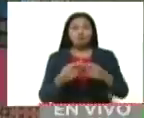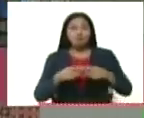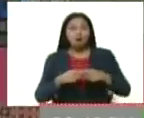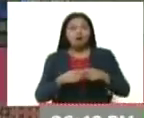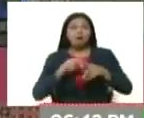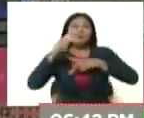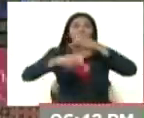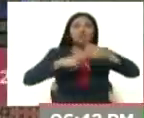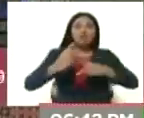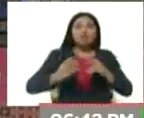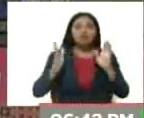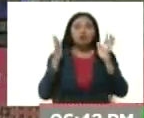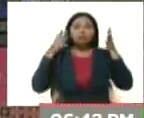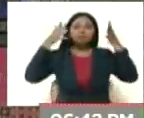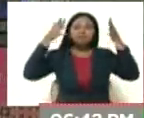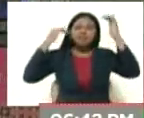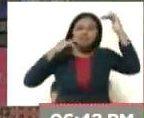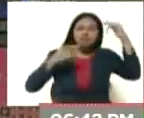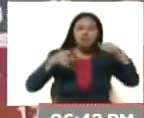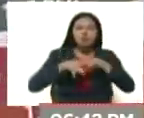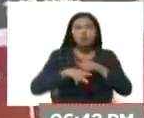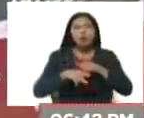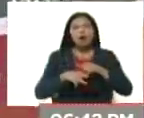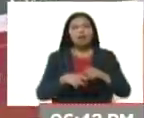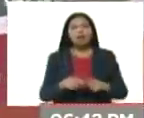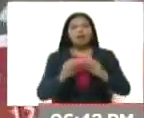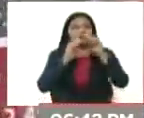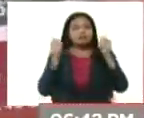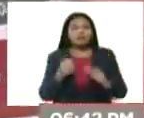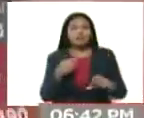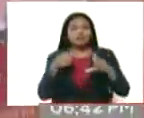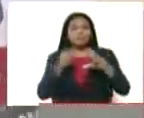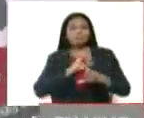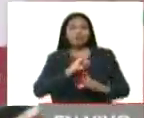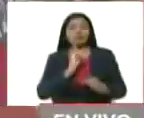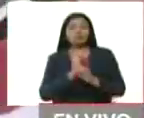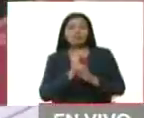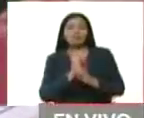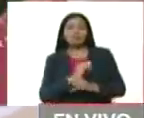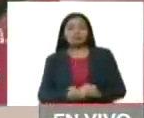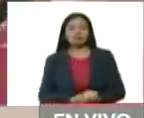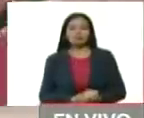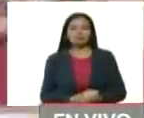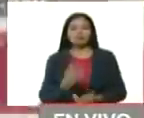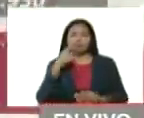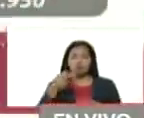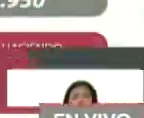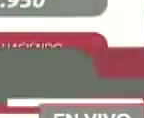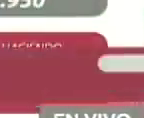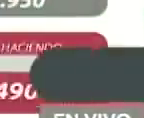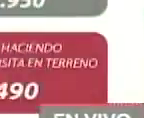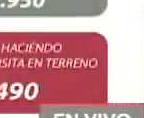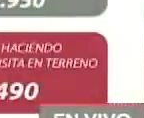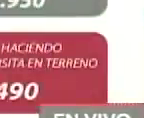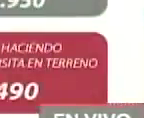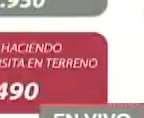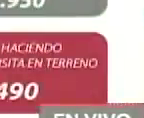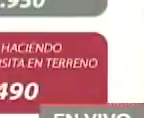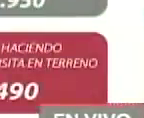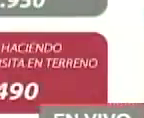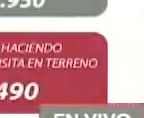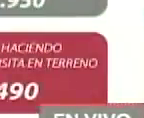abordaje del COVID-19, es la encuesta en el sistema Patria. Esa encuesta es la que nos ha permitido ir a las casas.